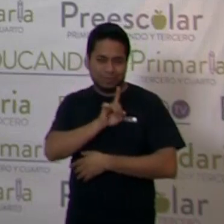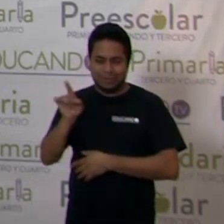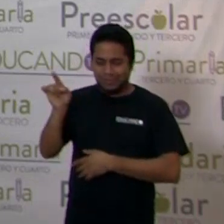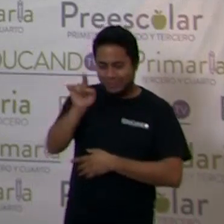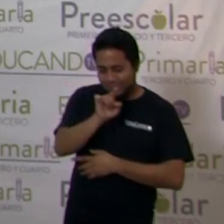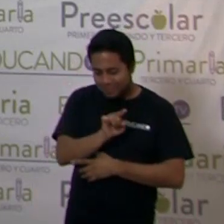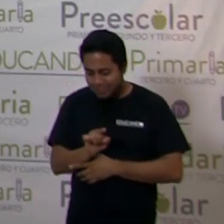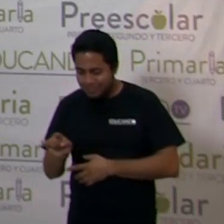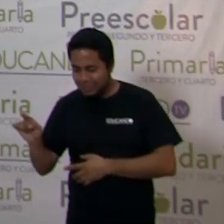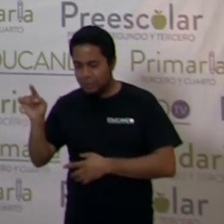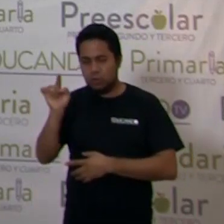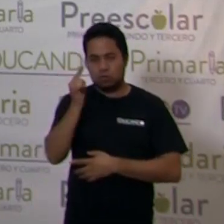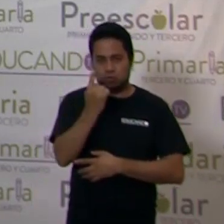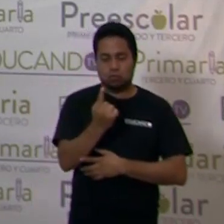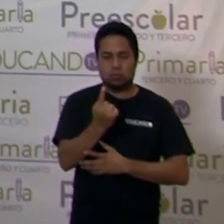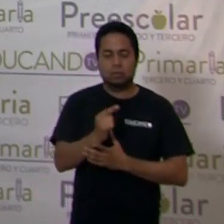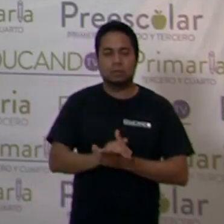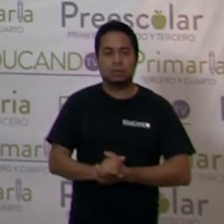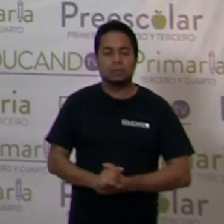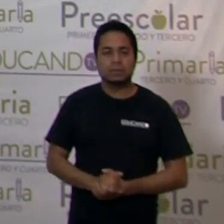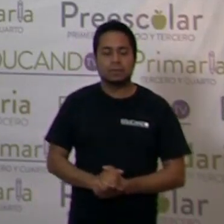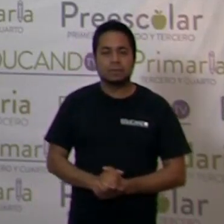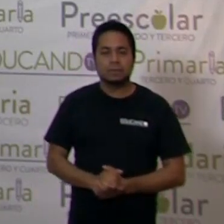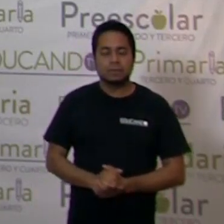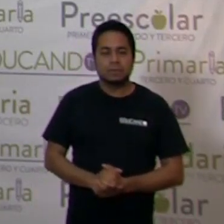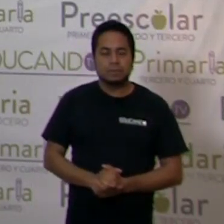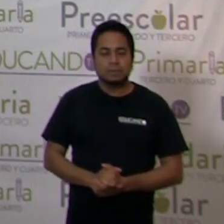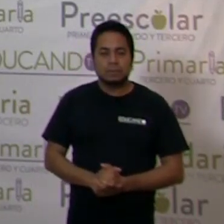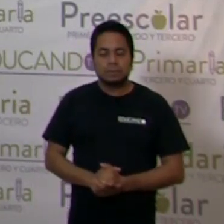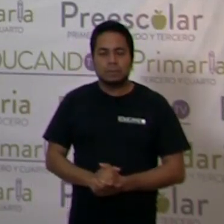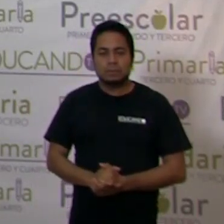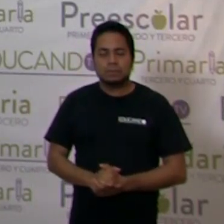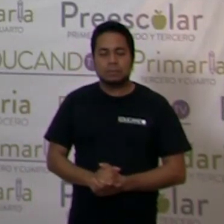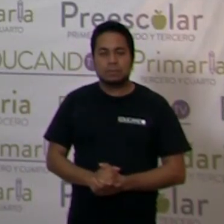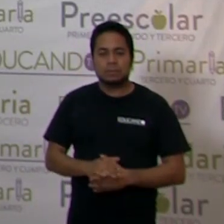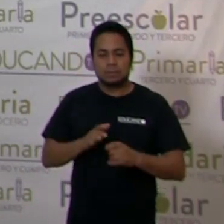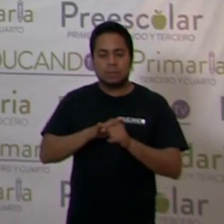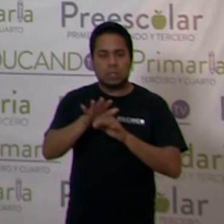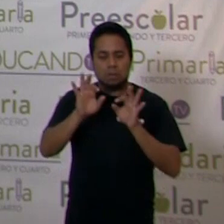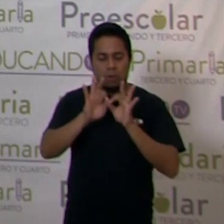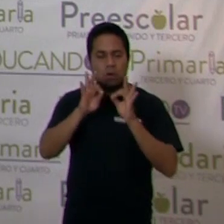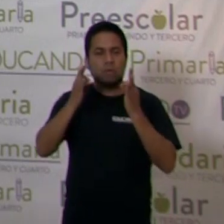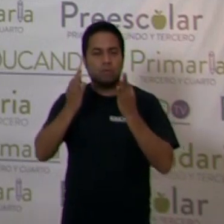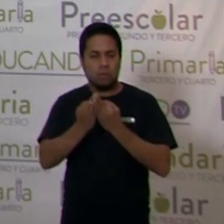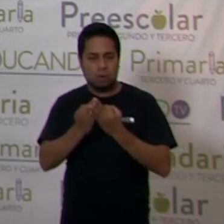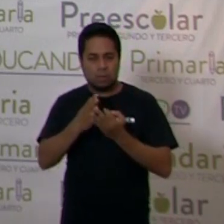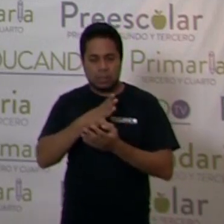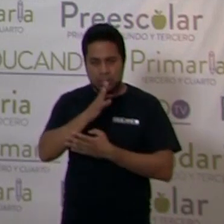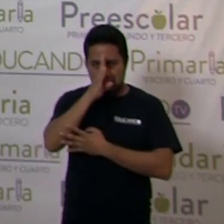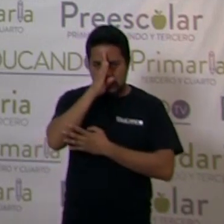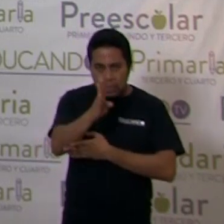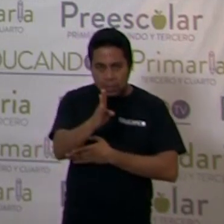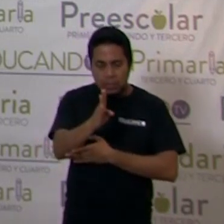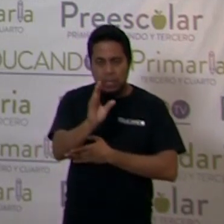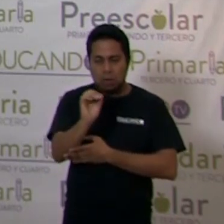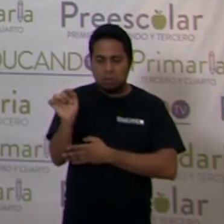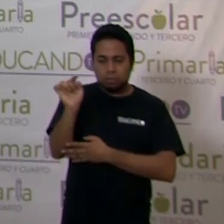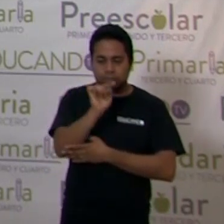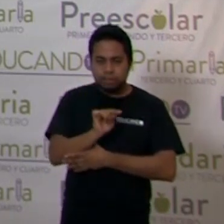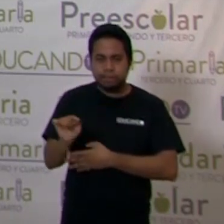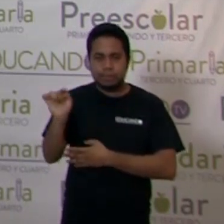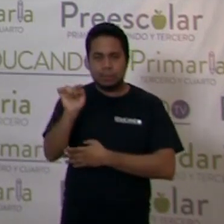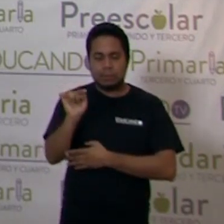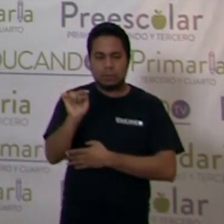uno uno cerrado Cómo es la forma de sus lados también es